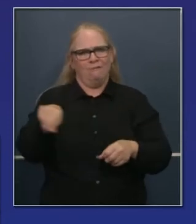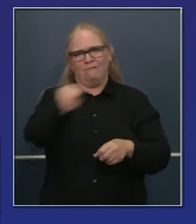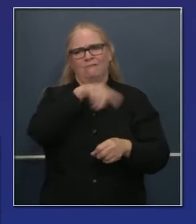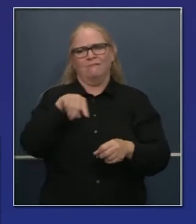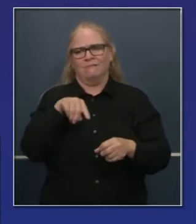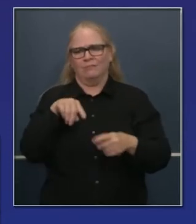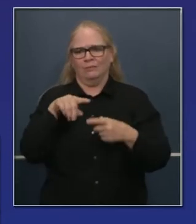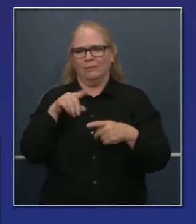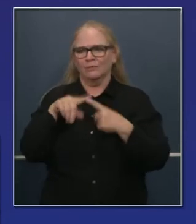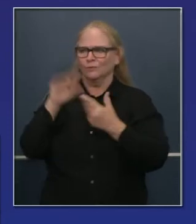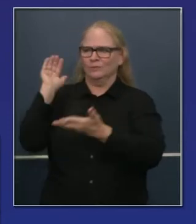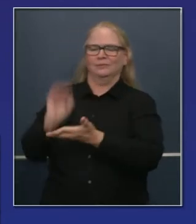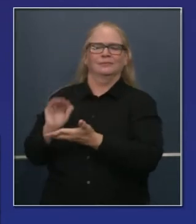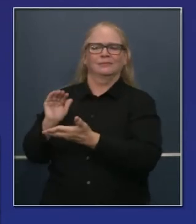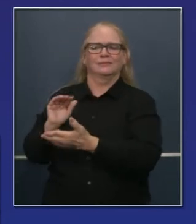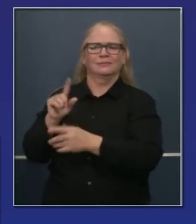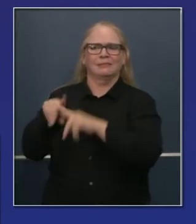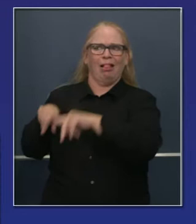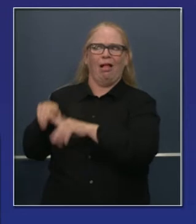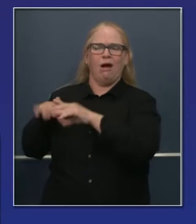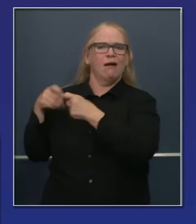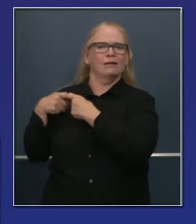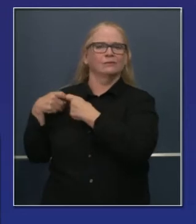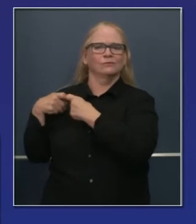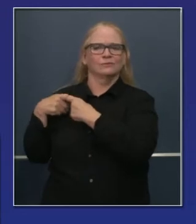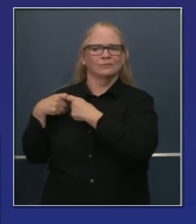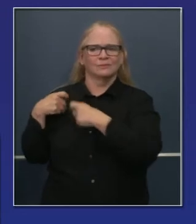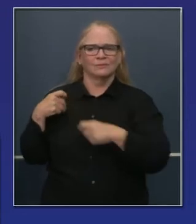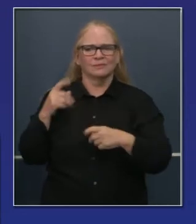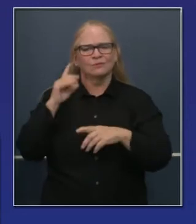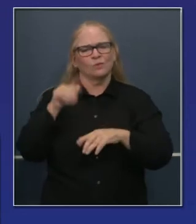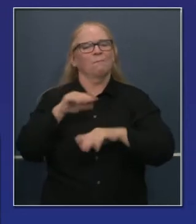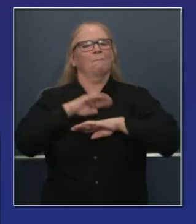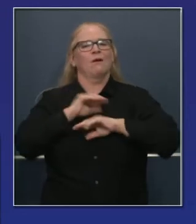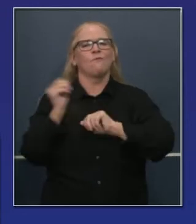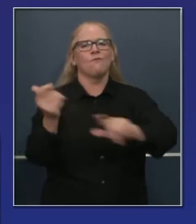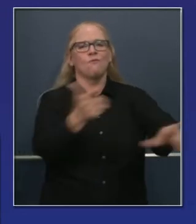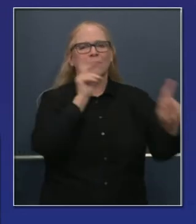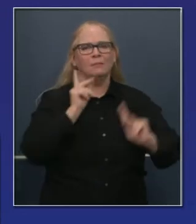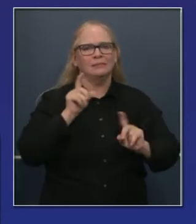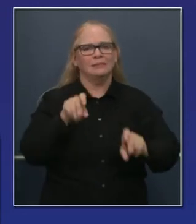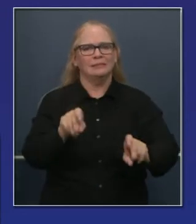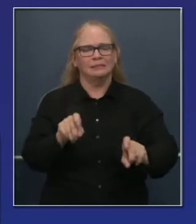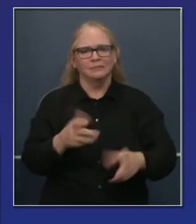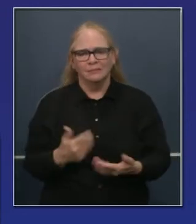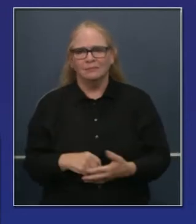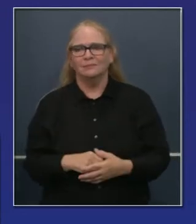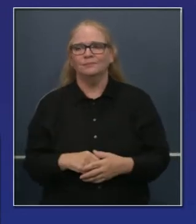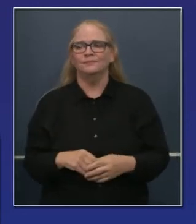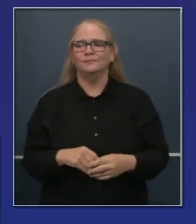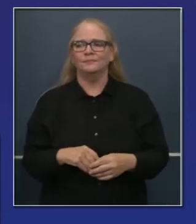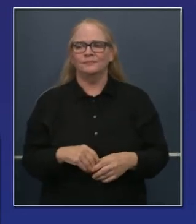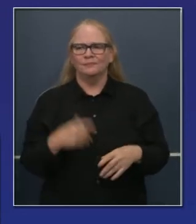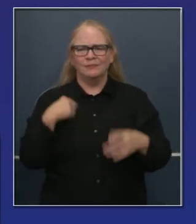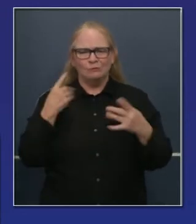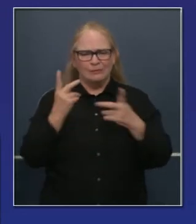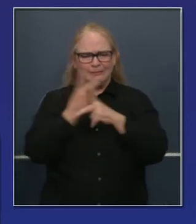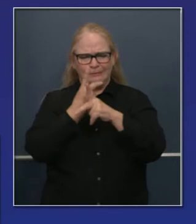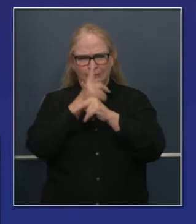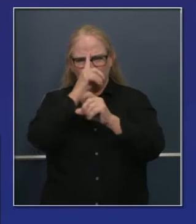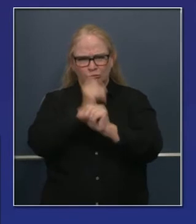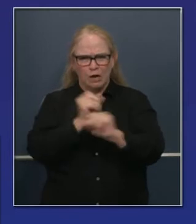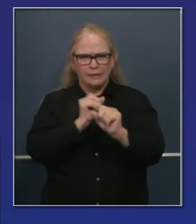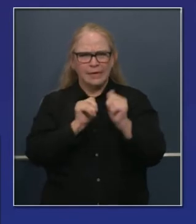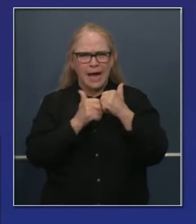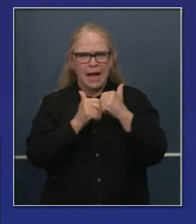para llegar a los 4400 faltantes a través de distintas estrategias la reducción de uso